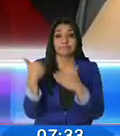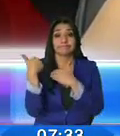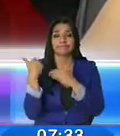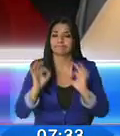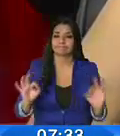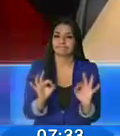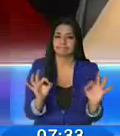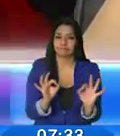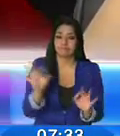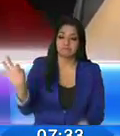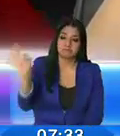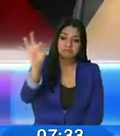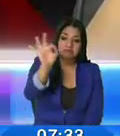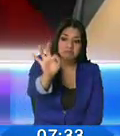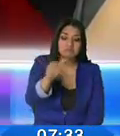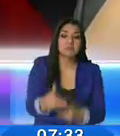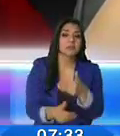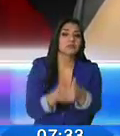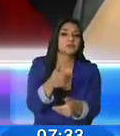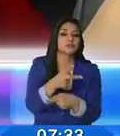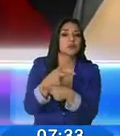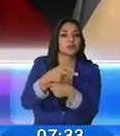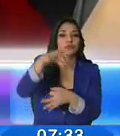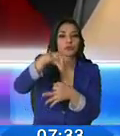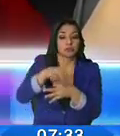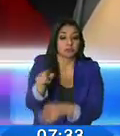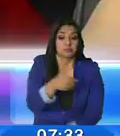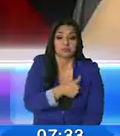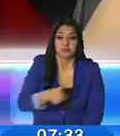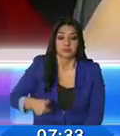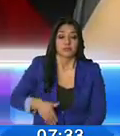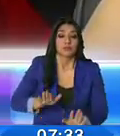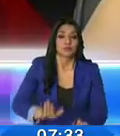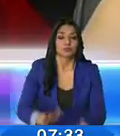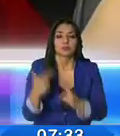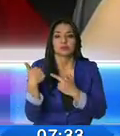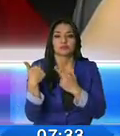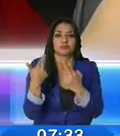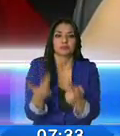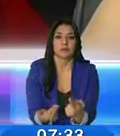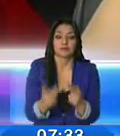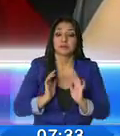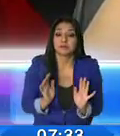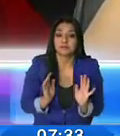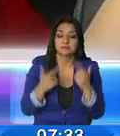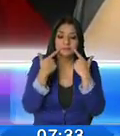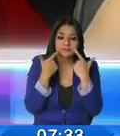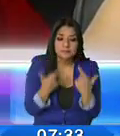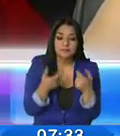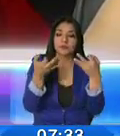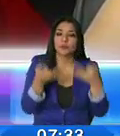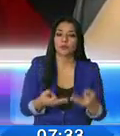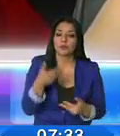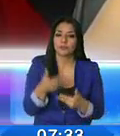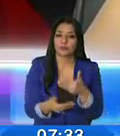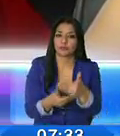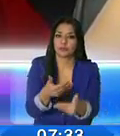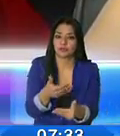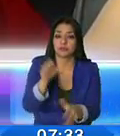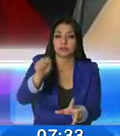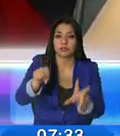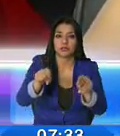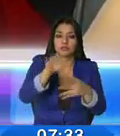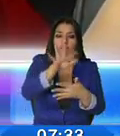de quien lidere el Consejo Nacional Electoral el ver, pues, el cumplimiento o no